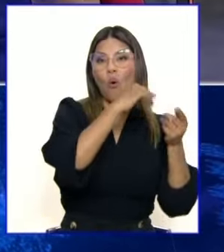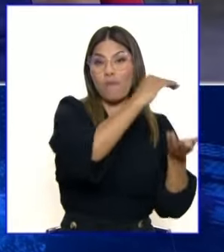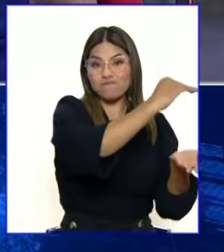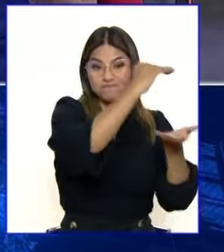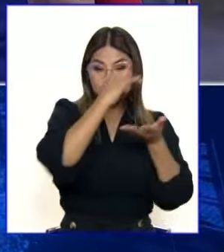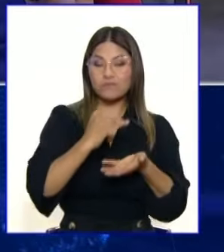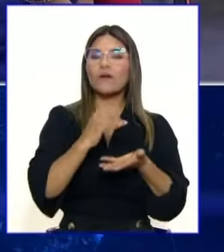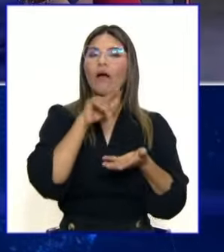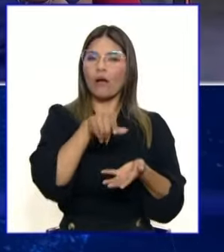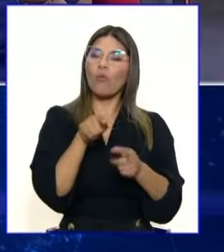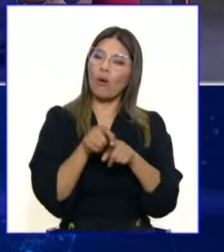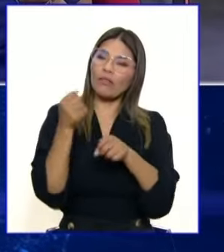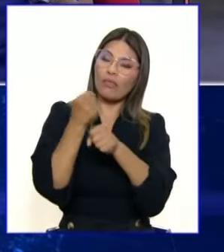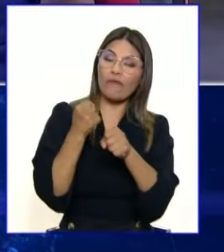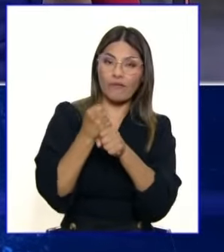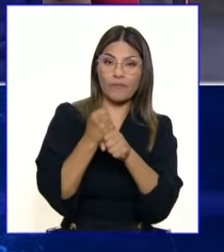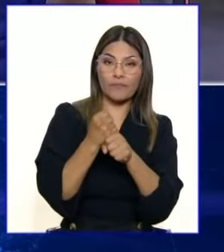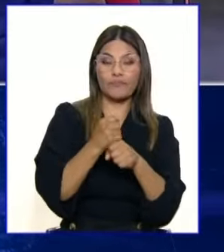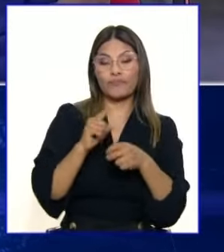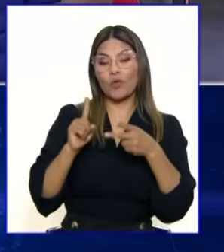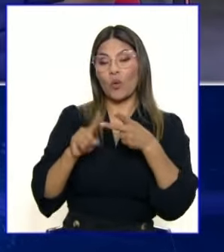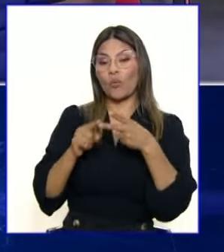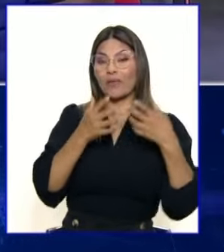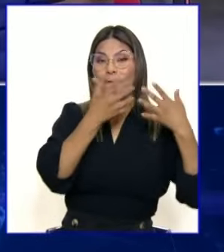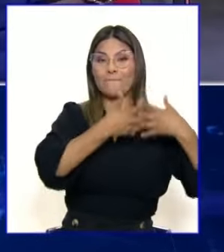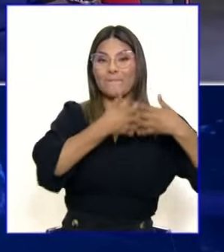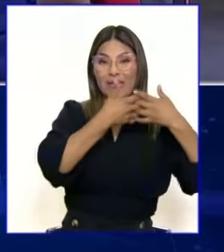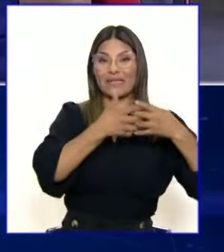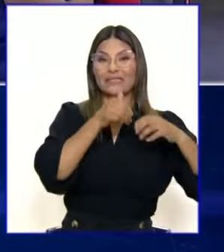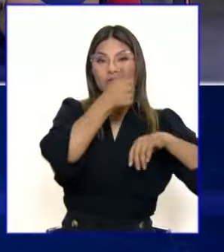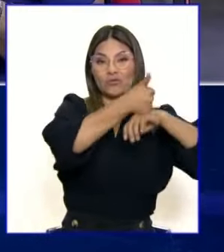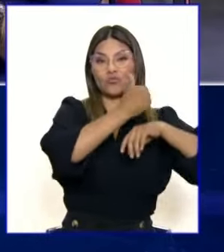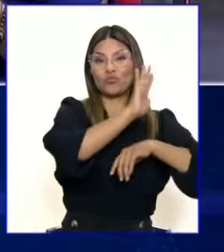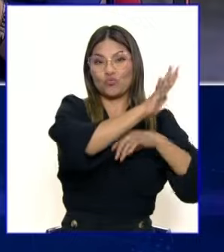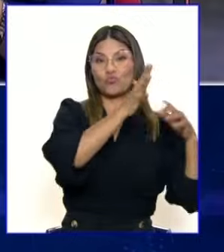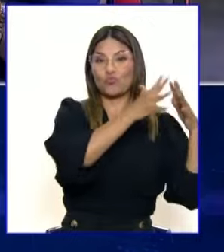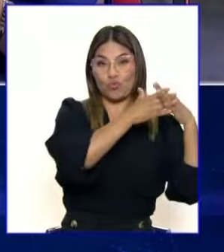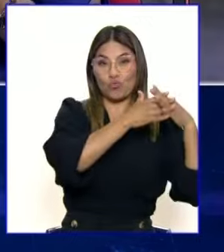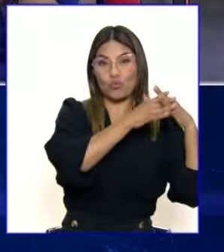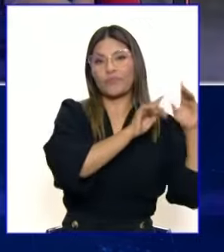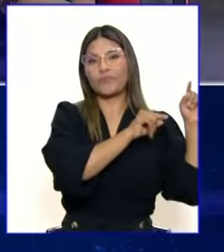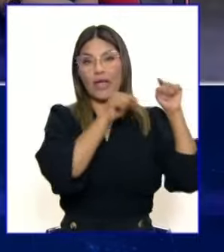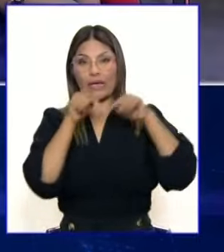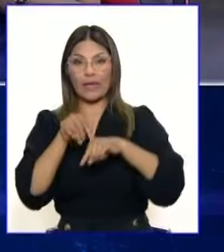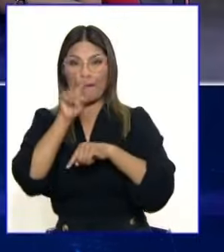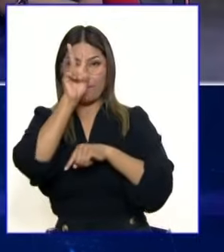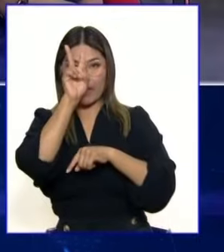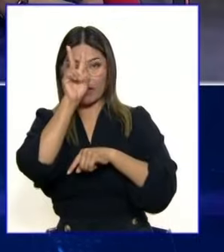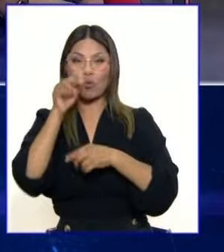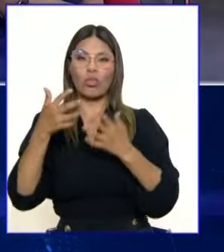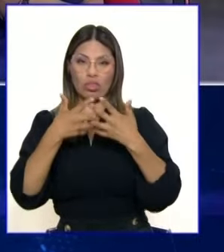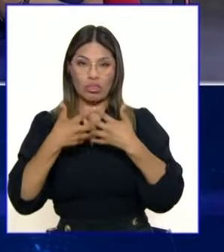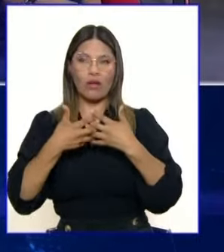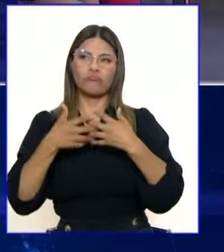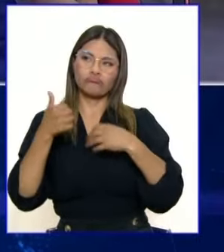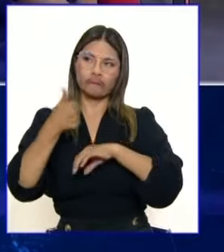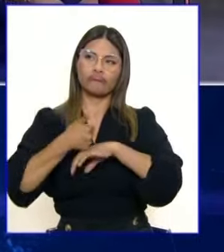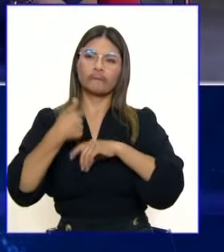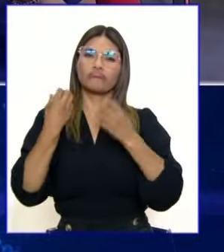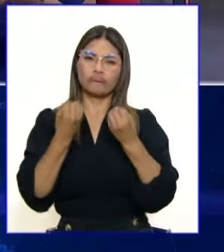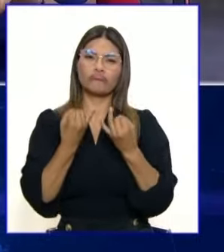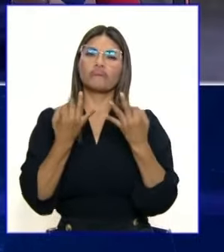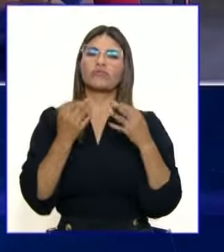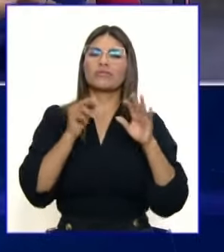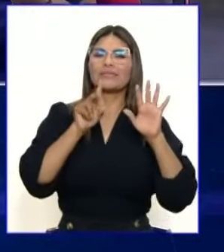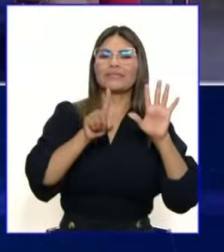inversión directa de las compañías estadounidenses, aquí en Perú las compañías estadounidenses han invertido 6